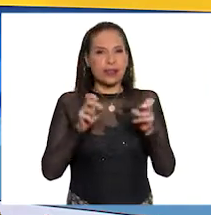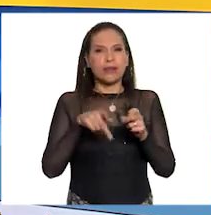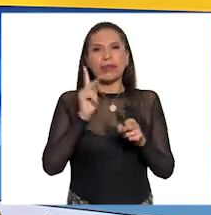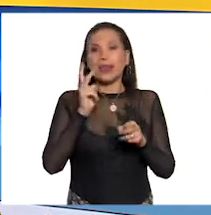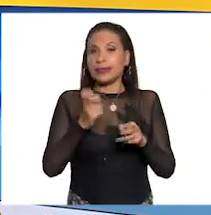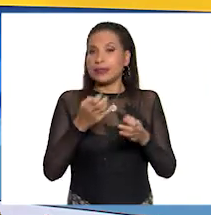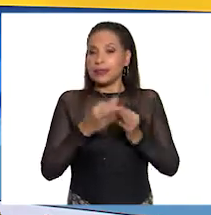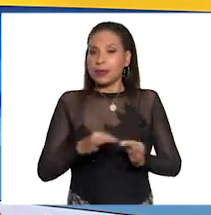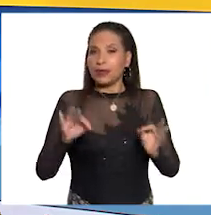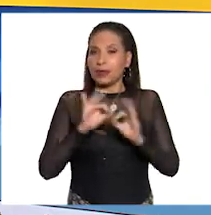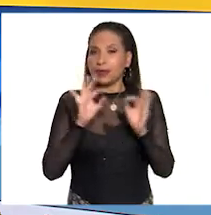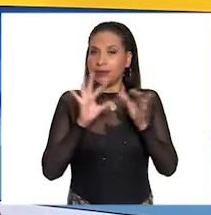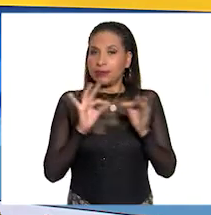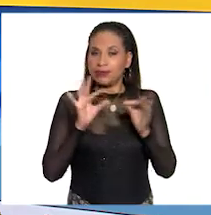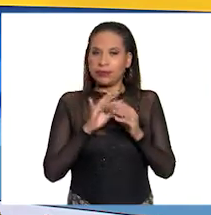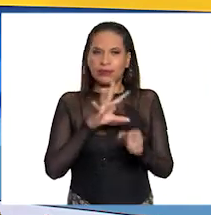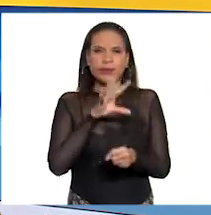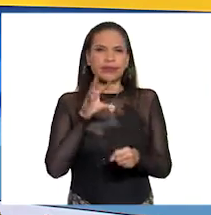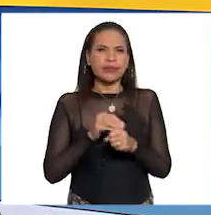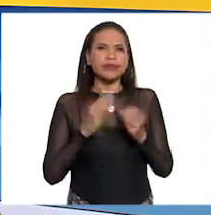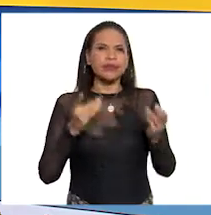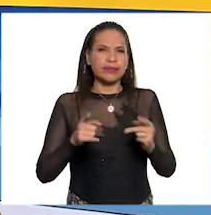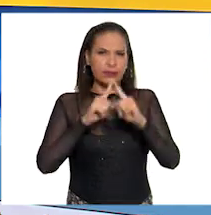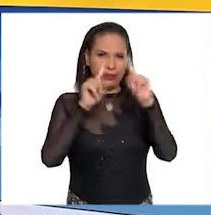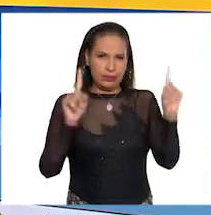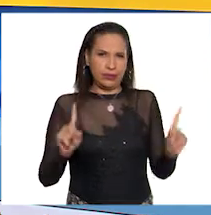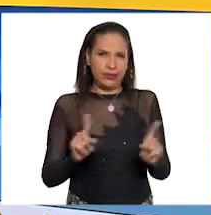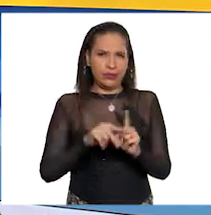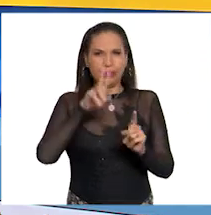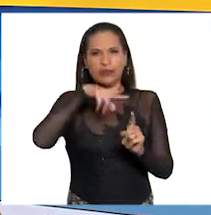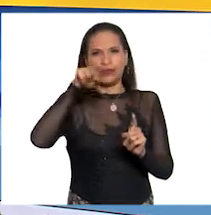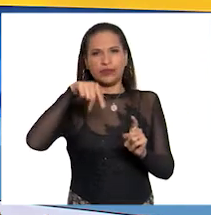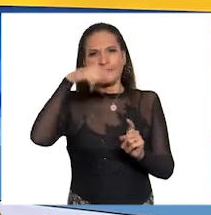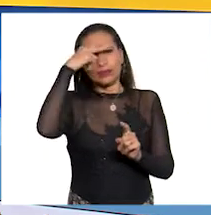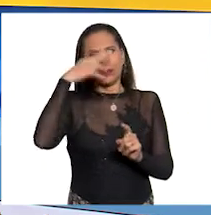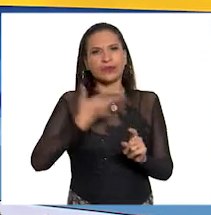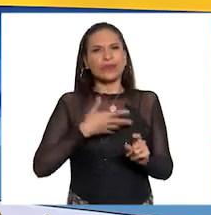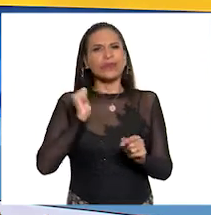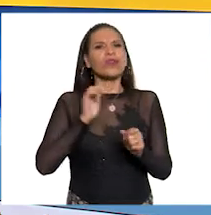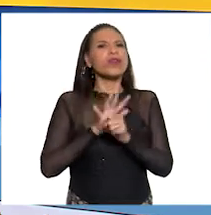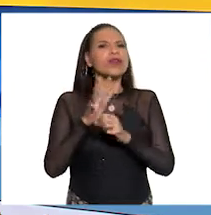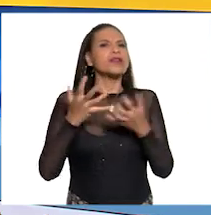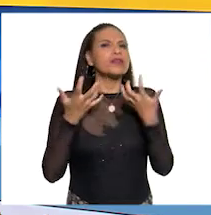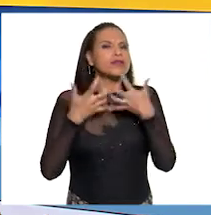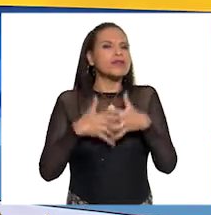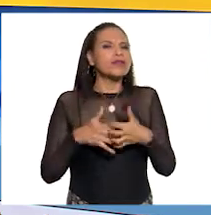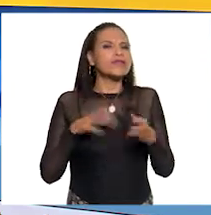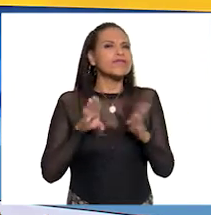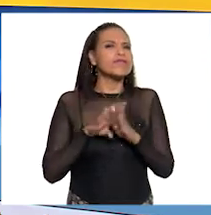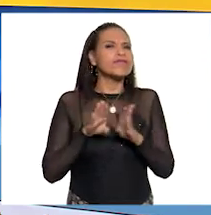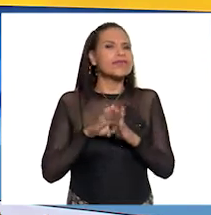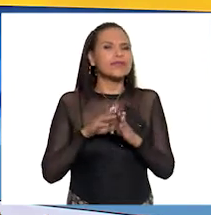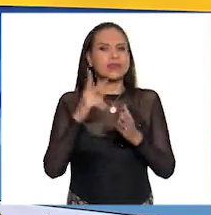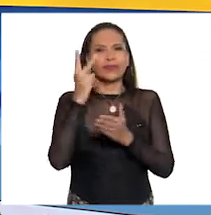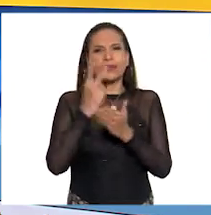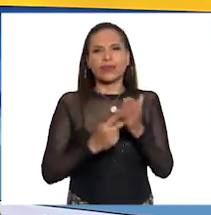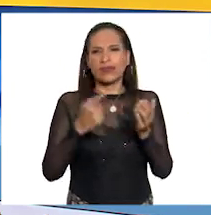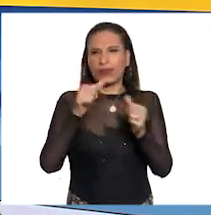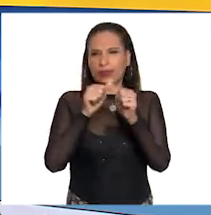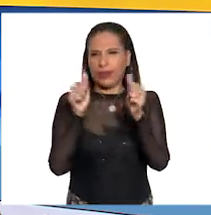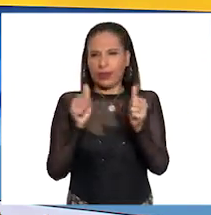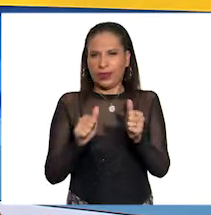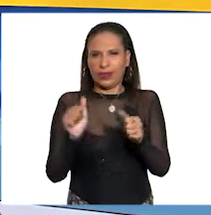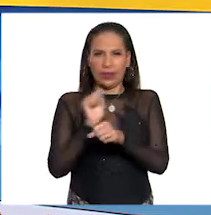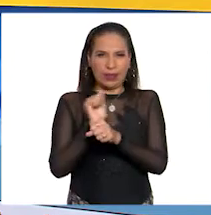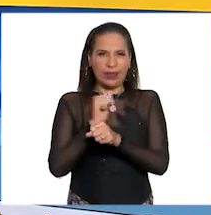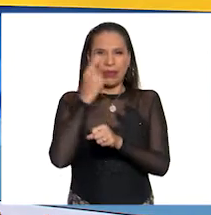es importante mencionar que en general el muralismo mexicano cumplió la función de una especie de programa artístico